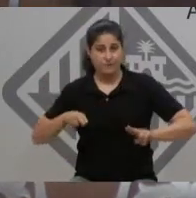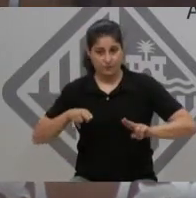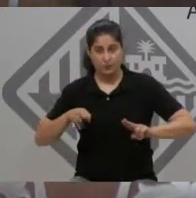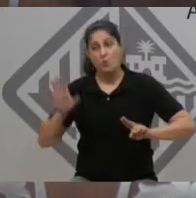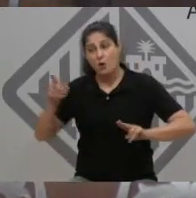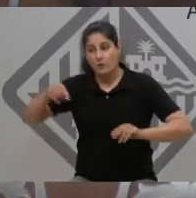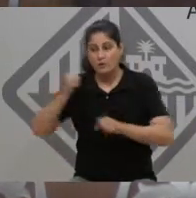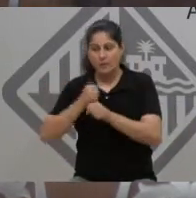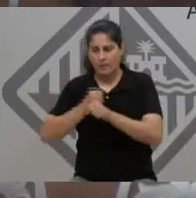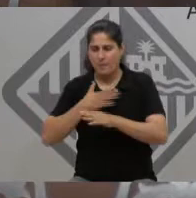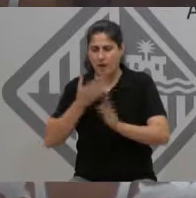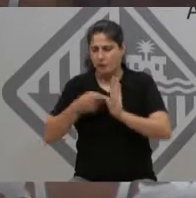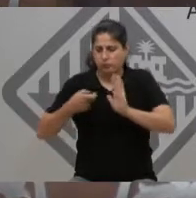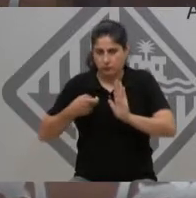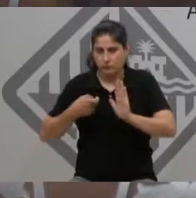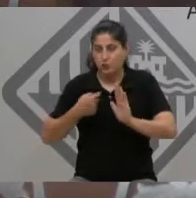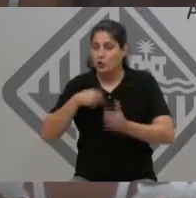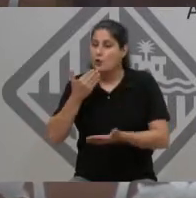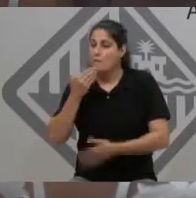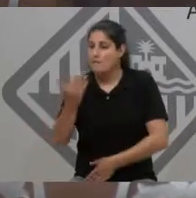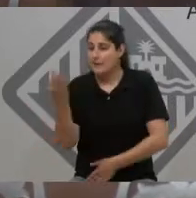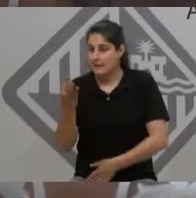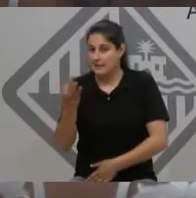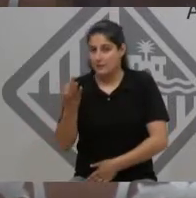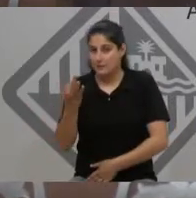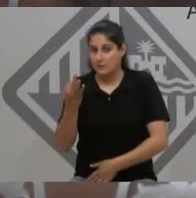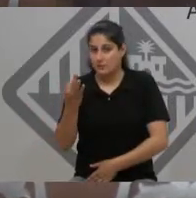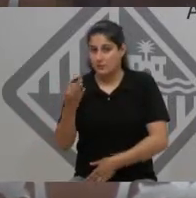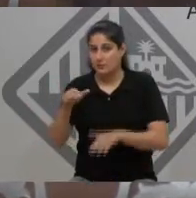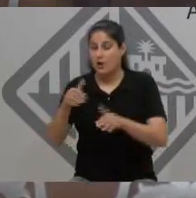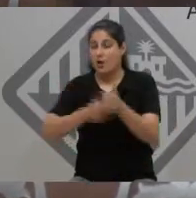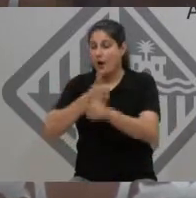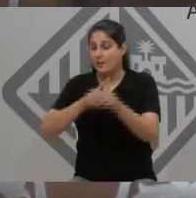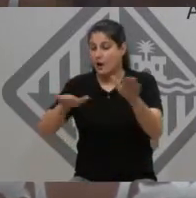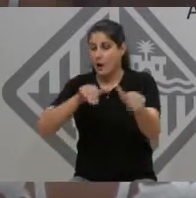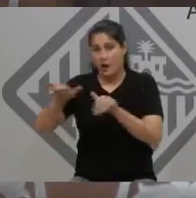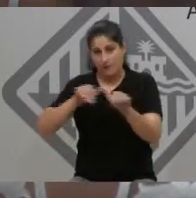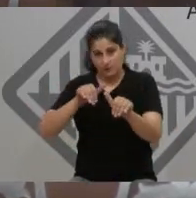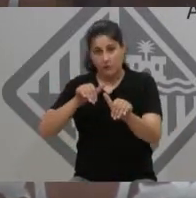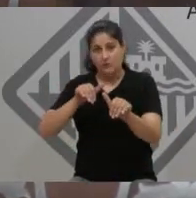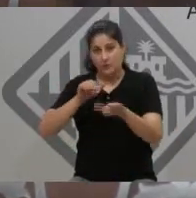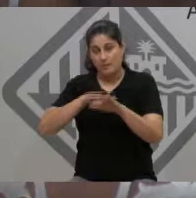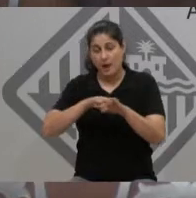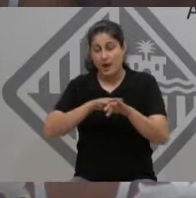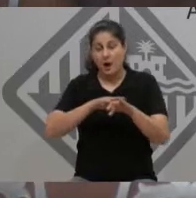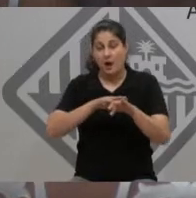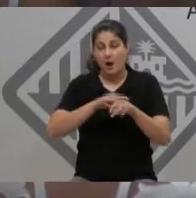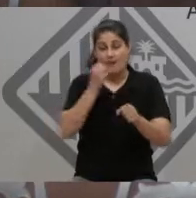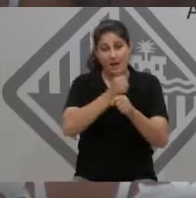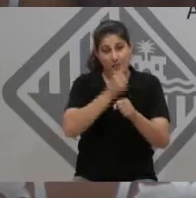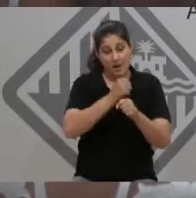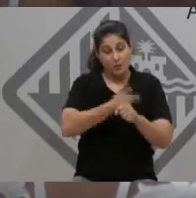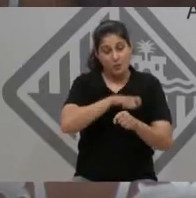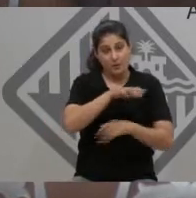suprimirlo. Por eso solicitamos que se convoque una oferta de empleos para aumentar la plantilla tanto de la